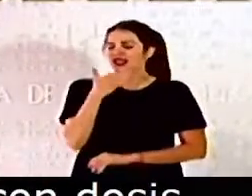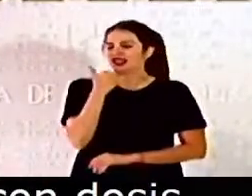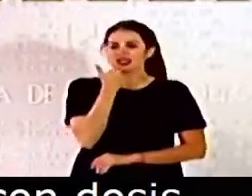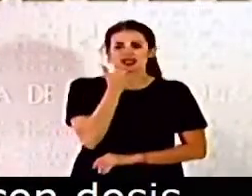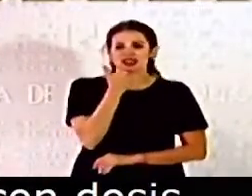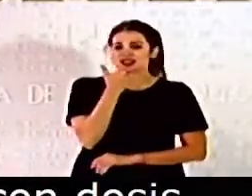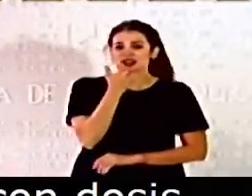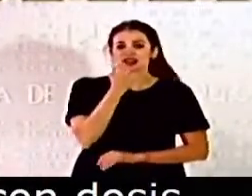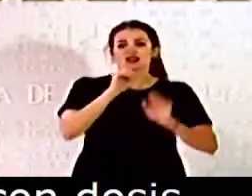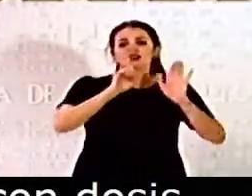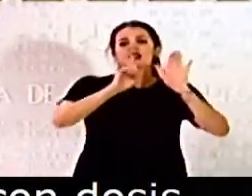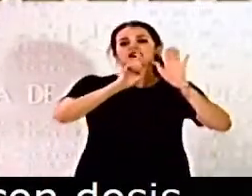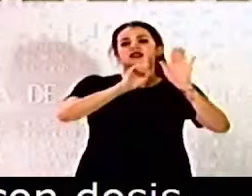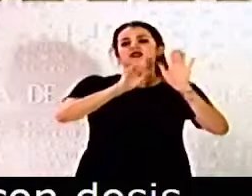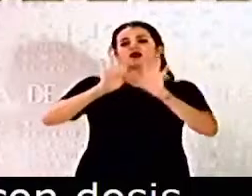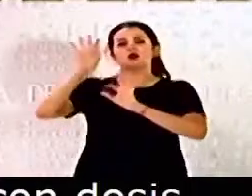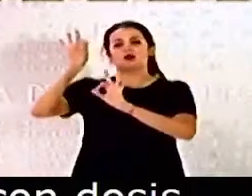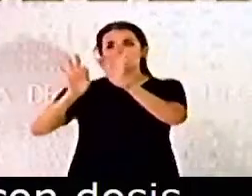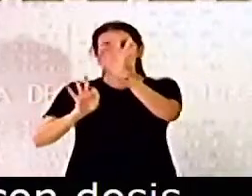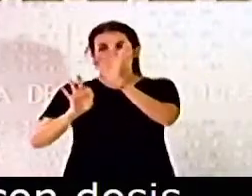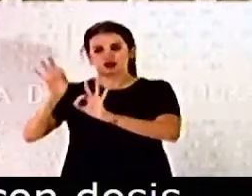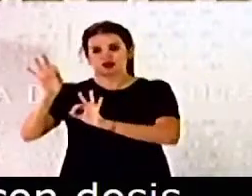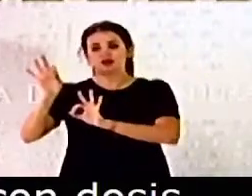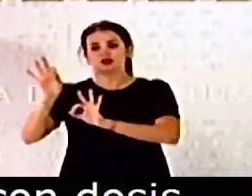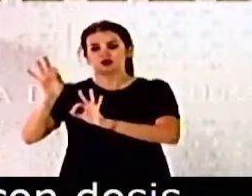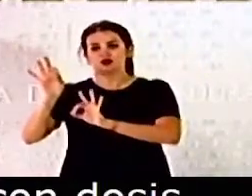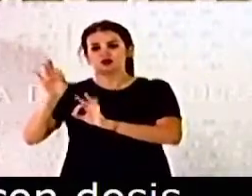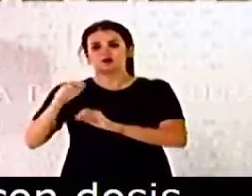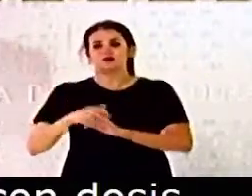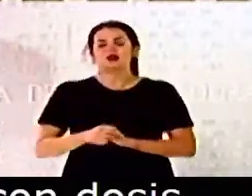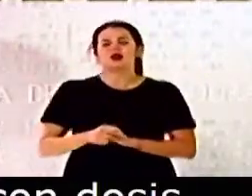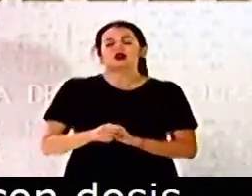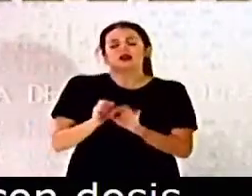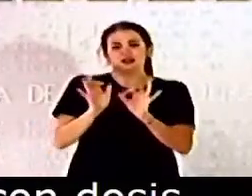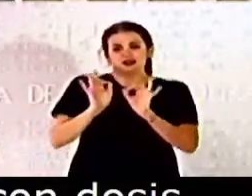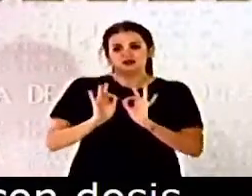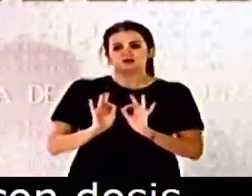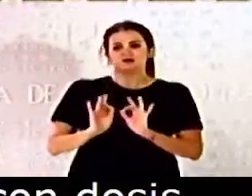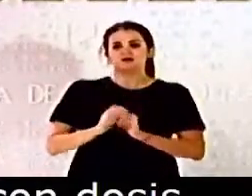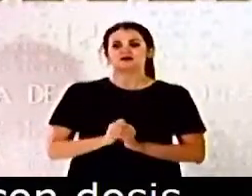rozando el 69%. En concreto es el 68,8%.